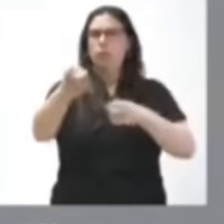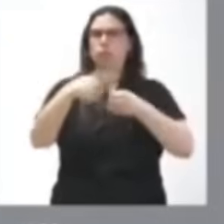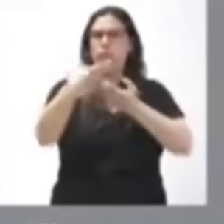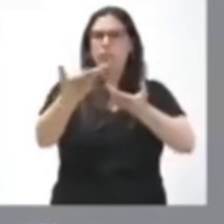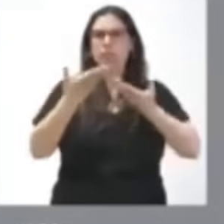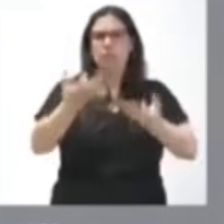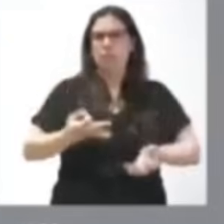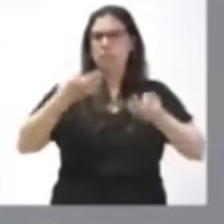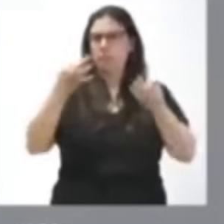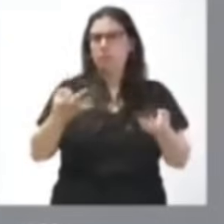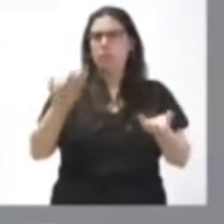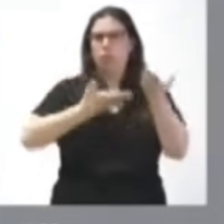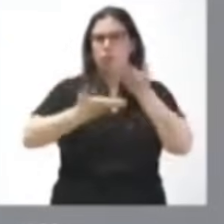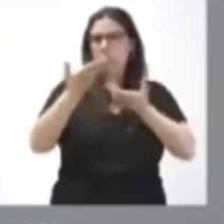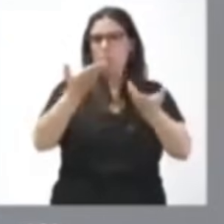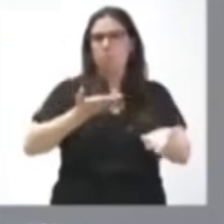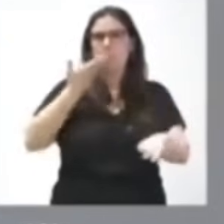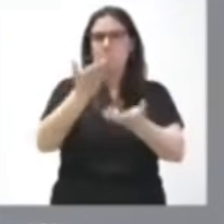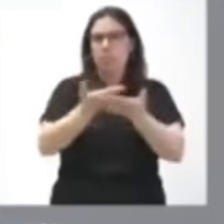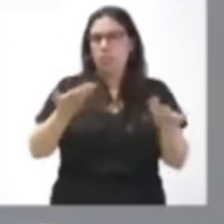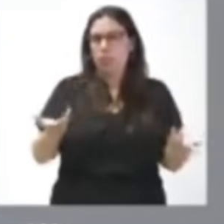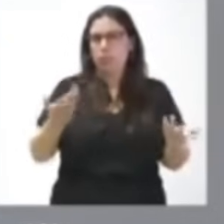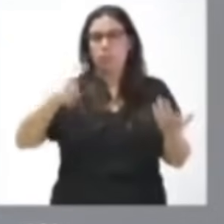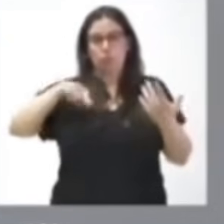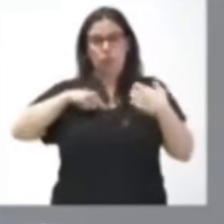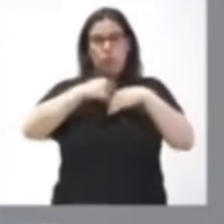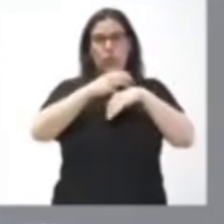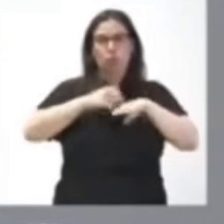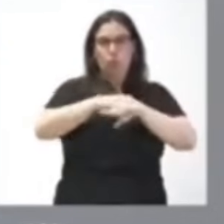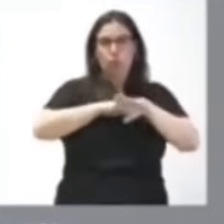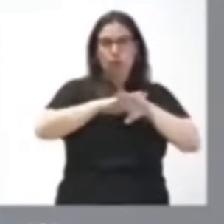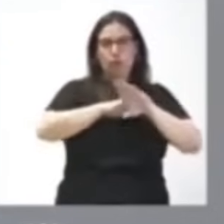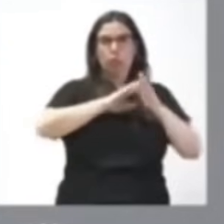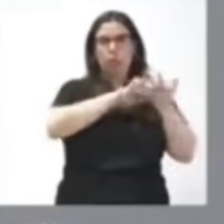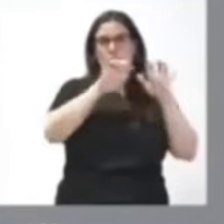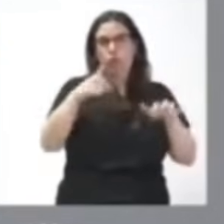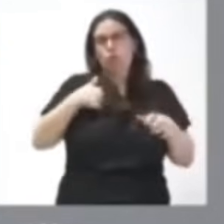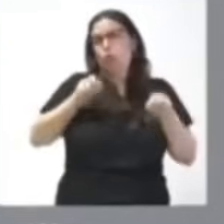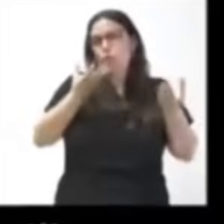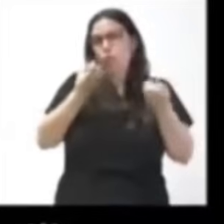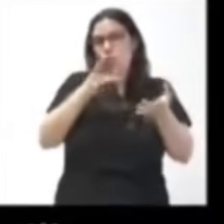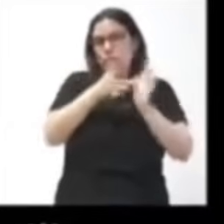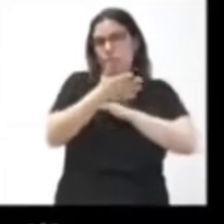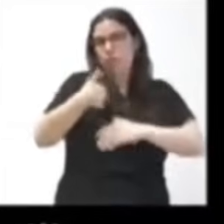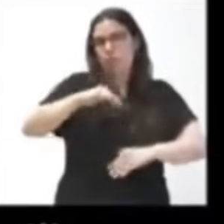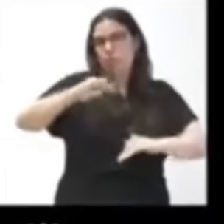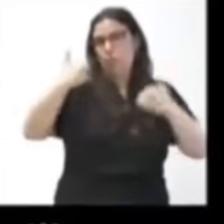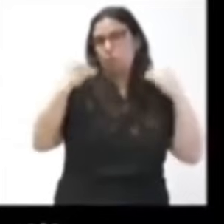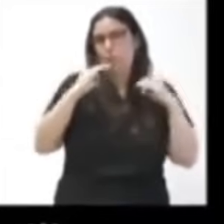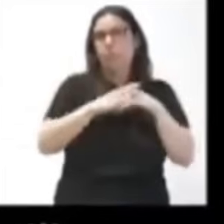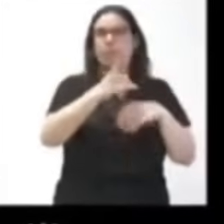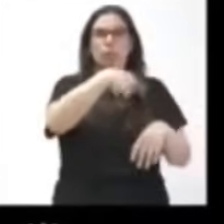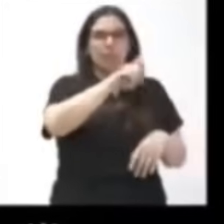su participación y su colaboración desde el gobierno de Castilla y León, que es de lo que yo doy cuentas aquí. Sí, pero ustedes que forman